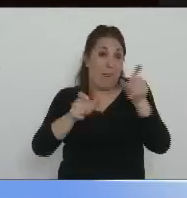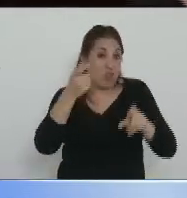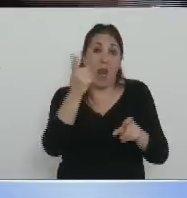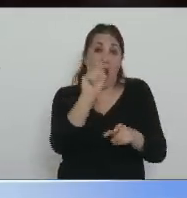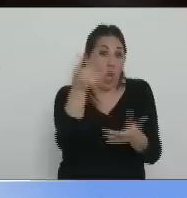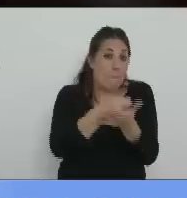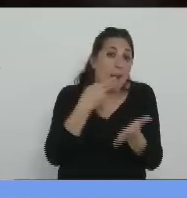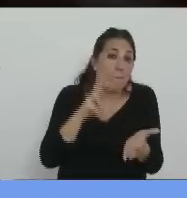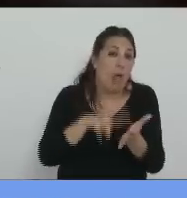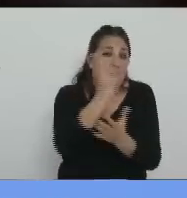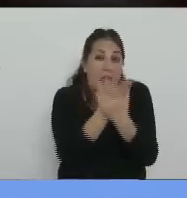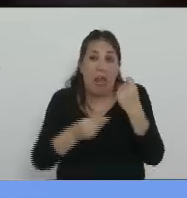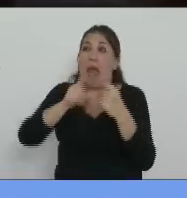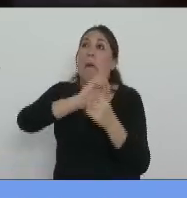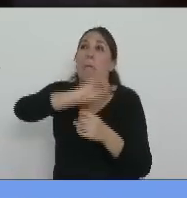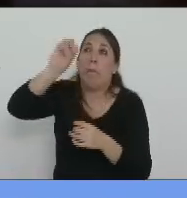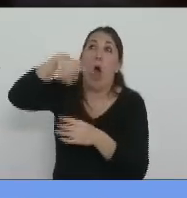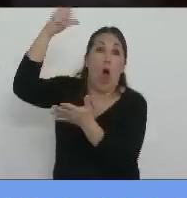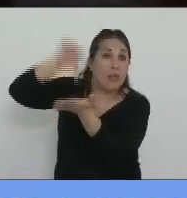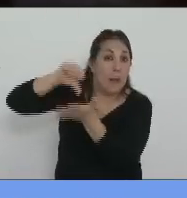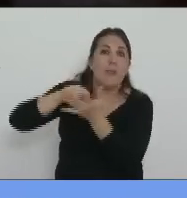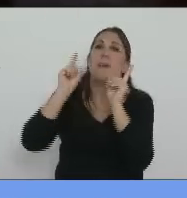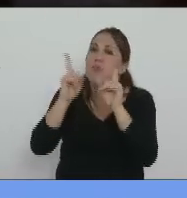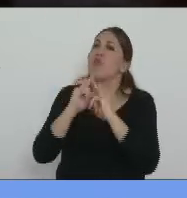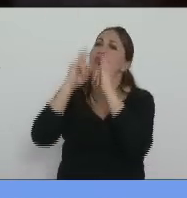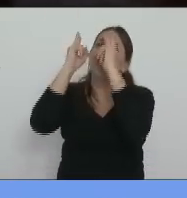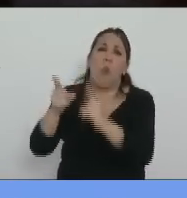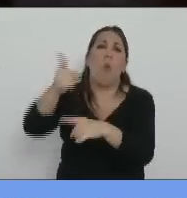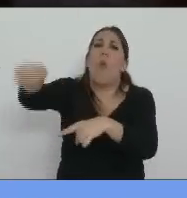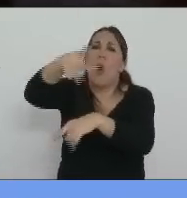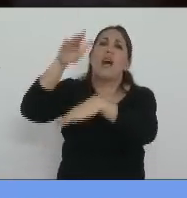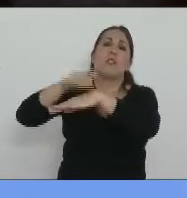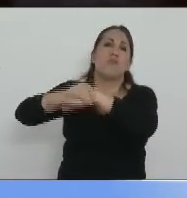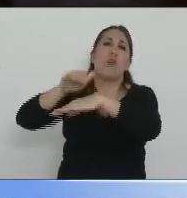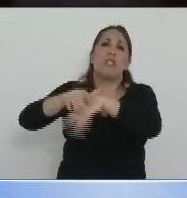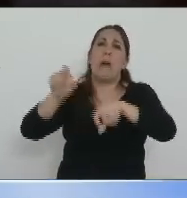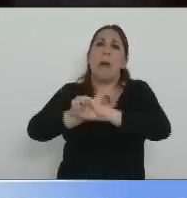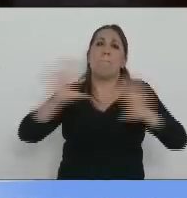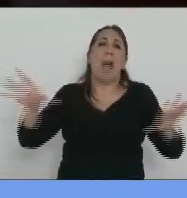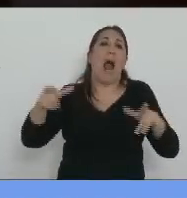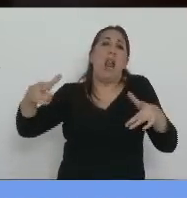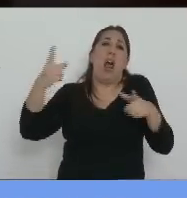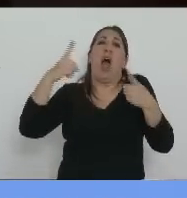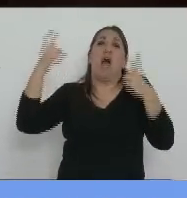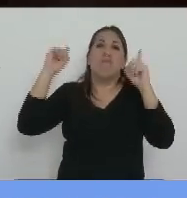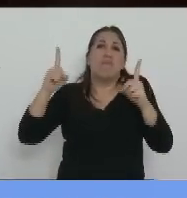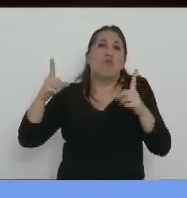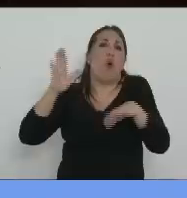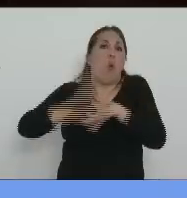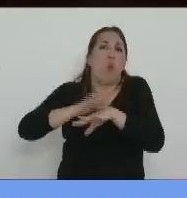además sean los que paguen los platos rotos de este lamentable acuerdo que tenemos